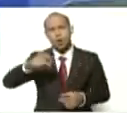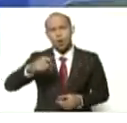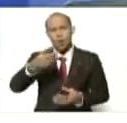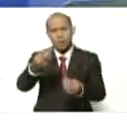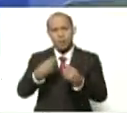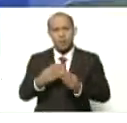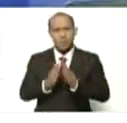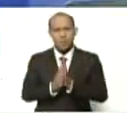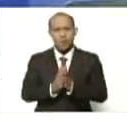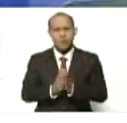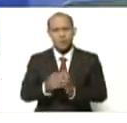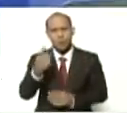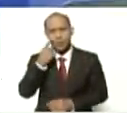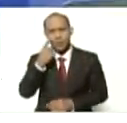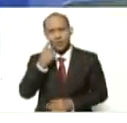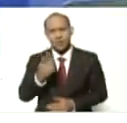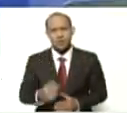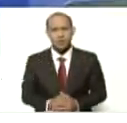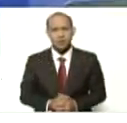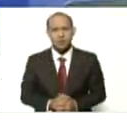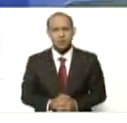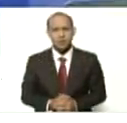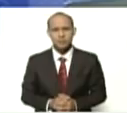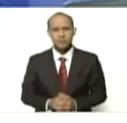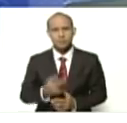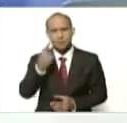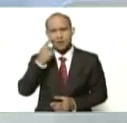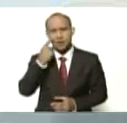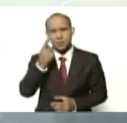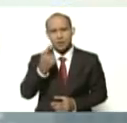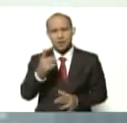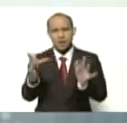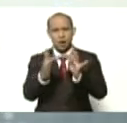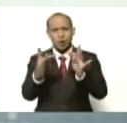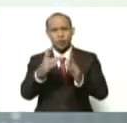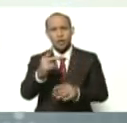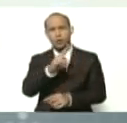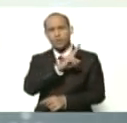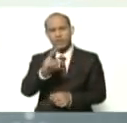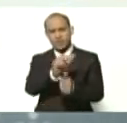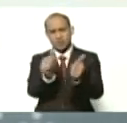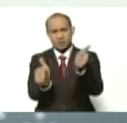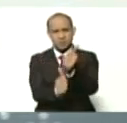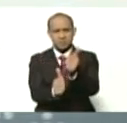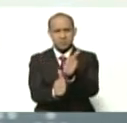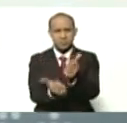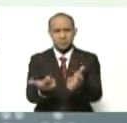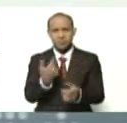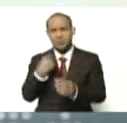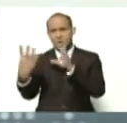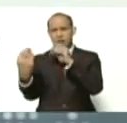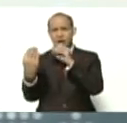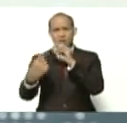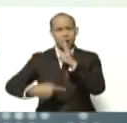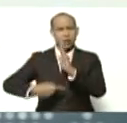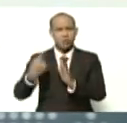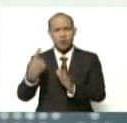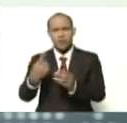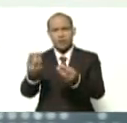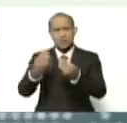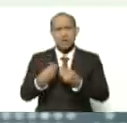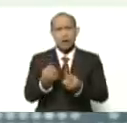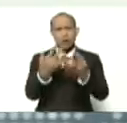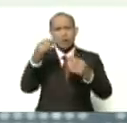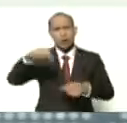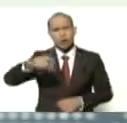hoy pendientes pues vamos a estar pendiente del pase con la vicepresidenta para que me dé sus comentarios y me de los números del día